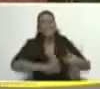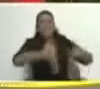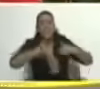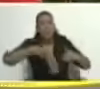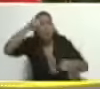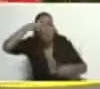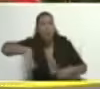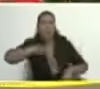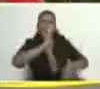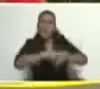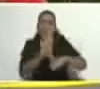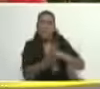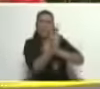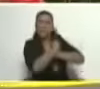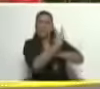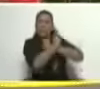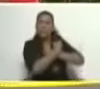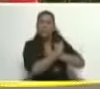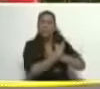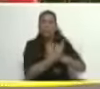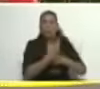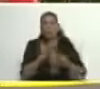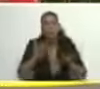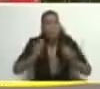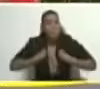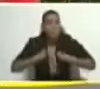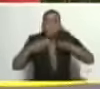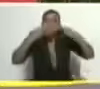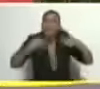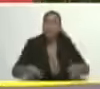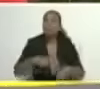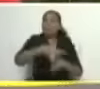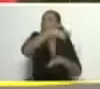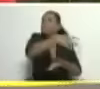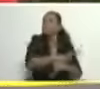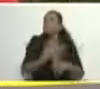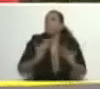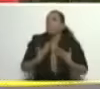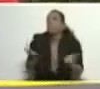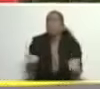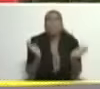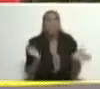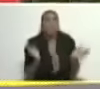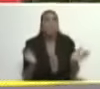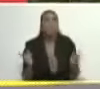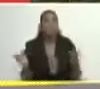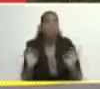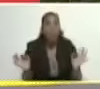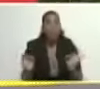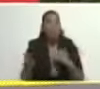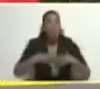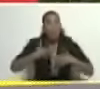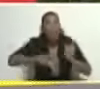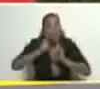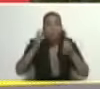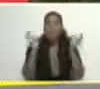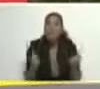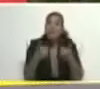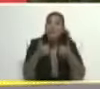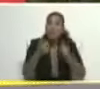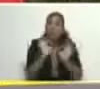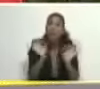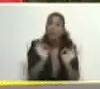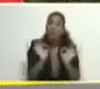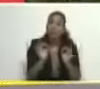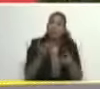pueblo? Y seguimos con nuestras vidas como si nada hubiera pasado, como si nada estuviera mal. No puede estar bien esto.